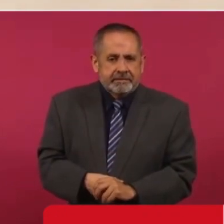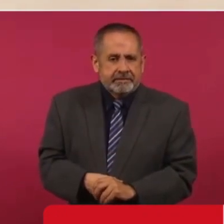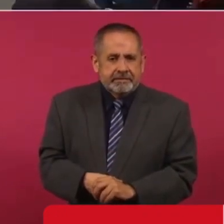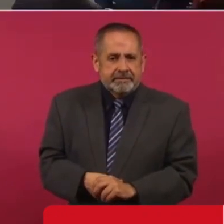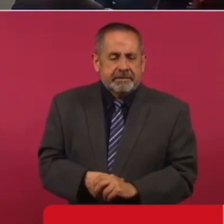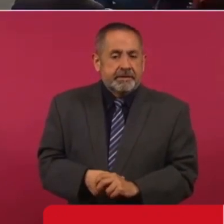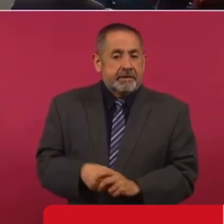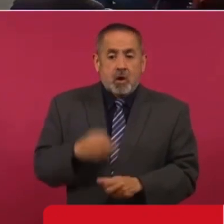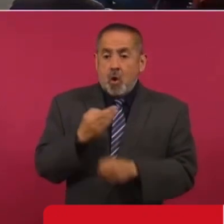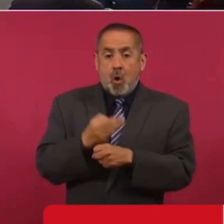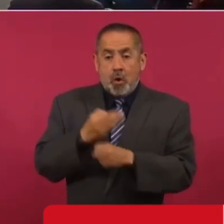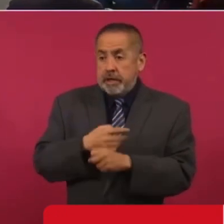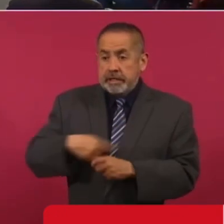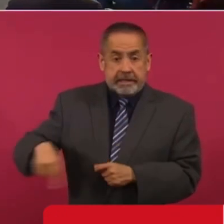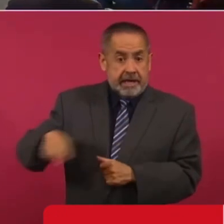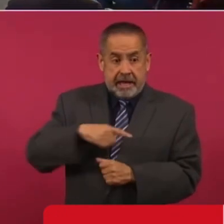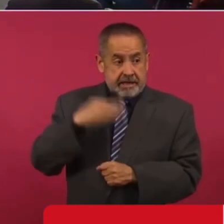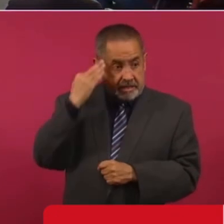un tiempo